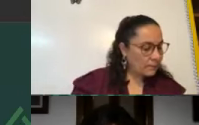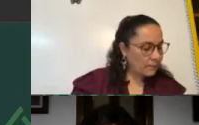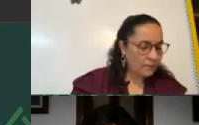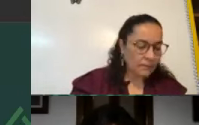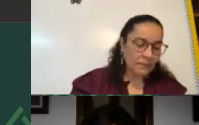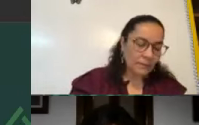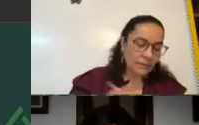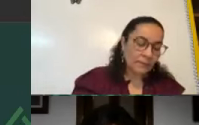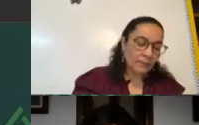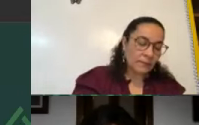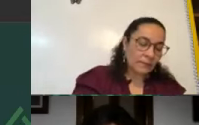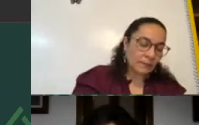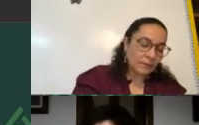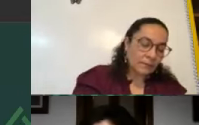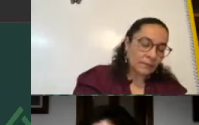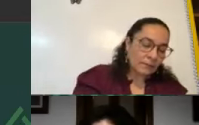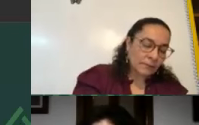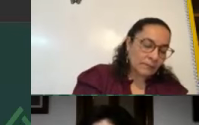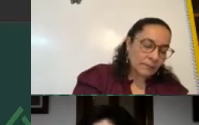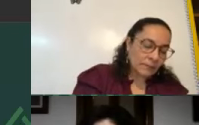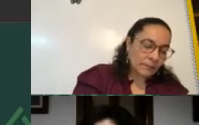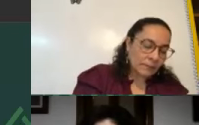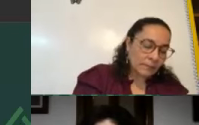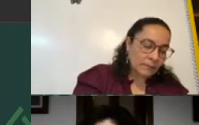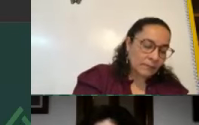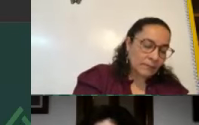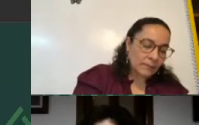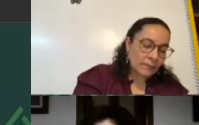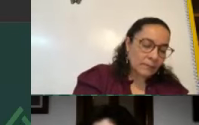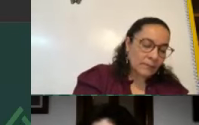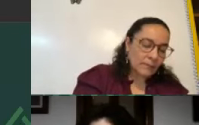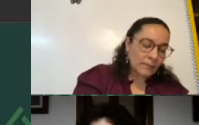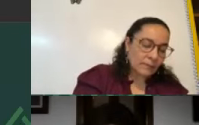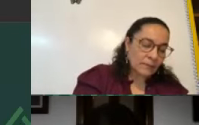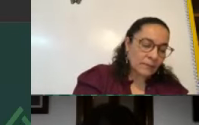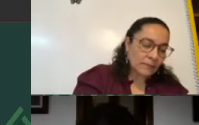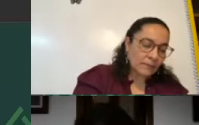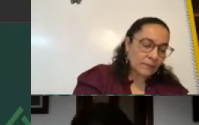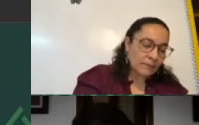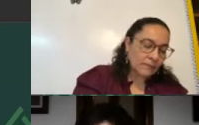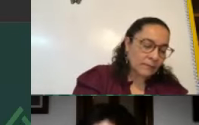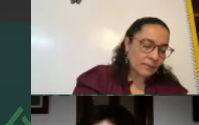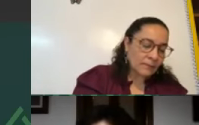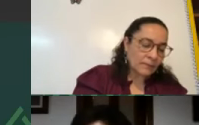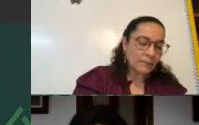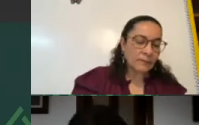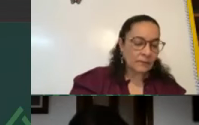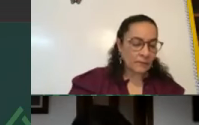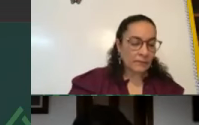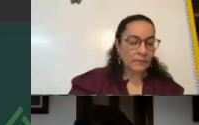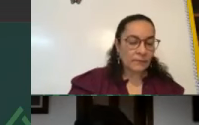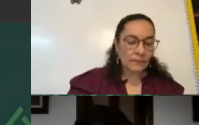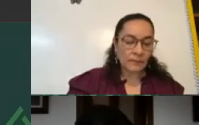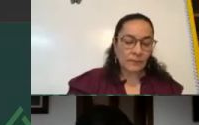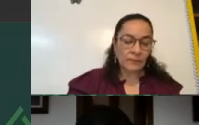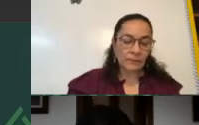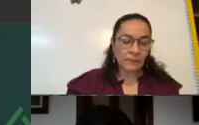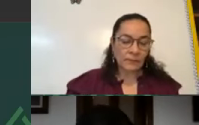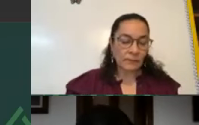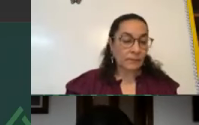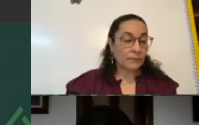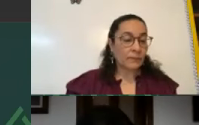se habilitará un módulo electrónico para tramitar consignaciones fiscales, así como la obtención de líneas de captura para el pago de las